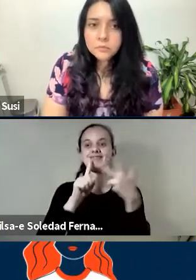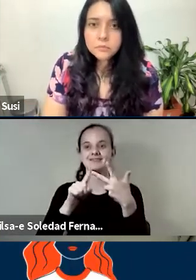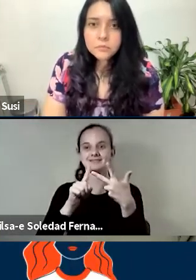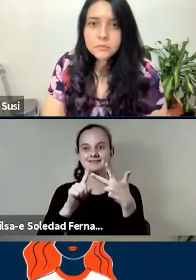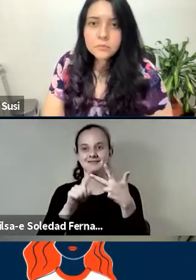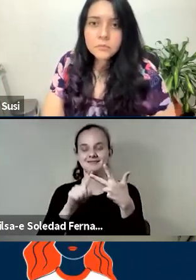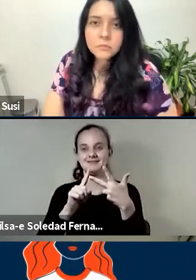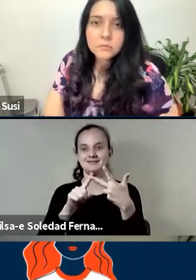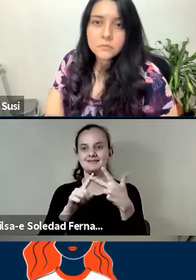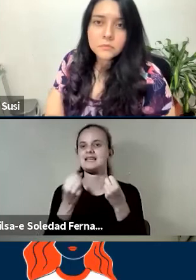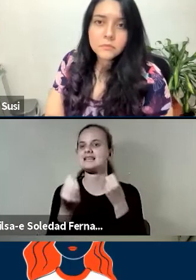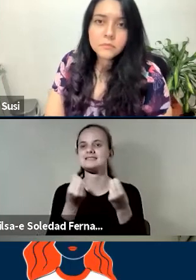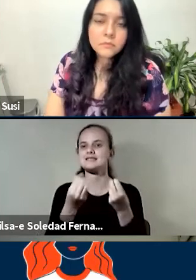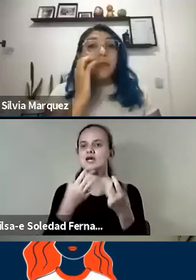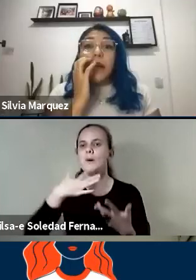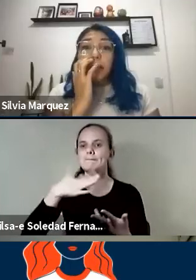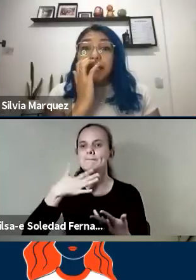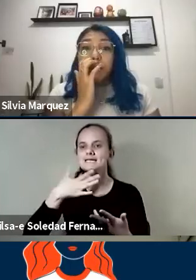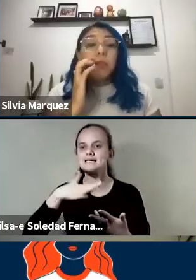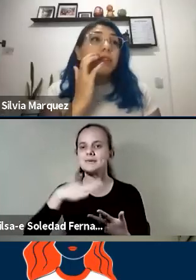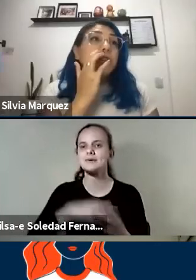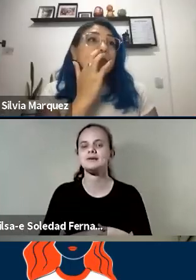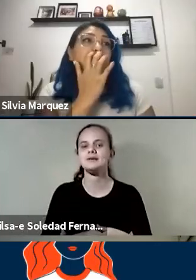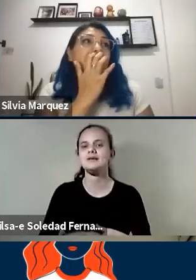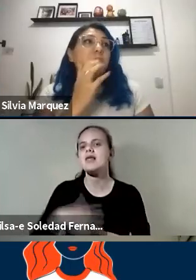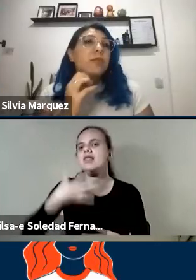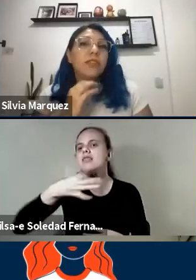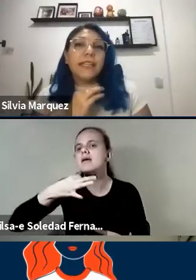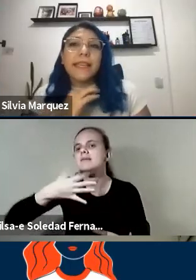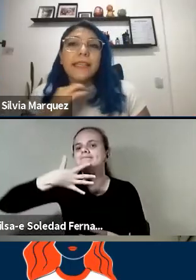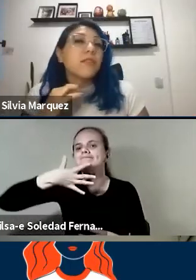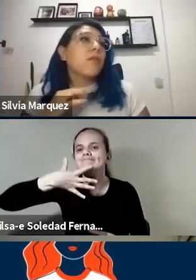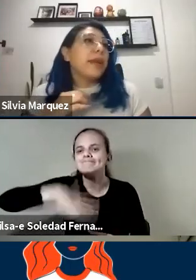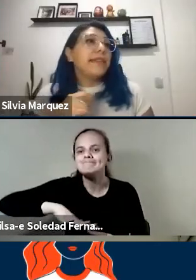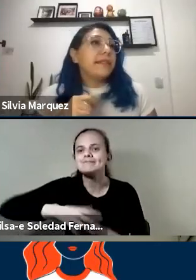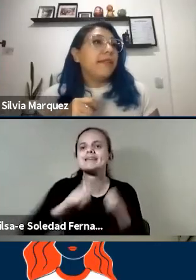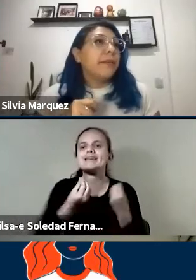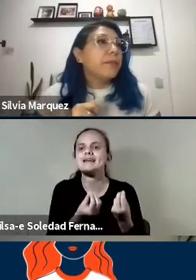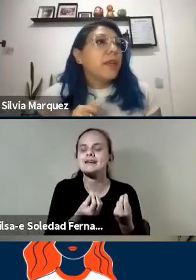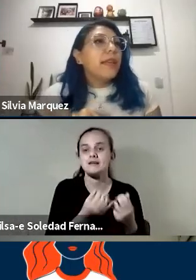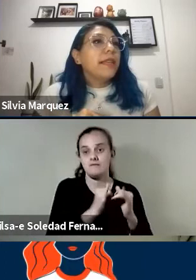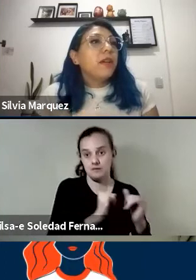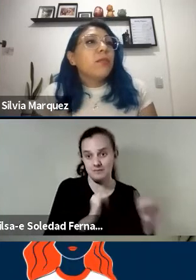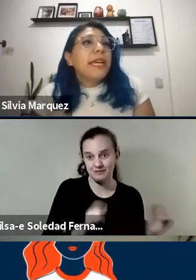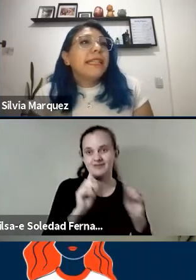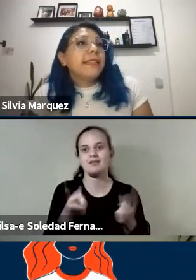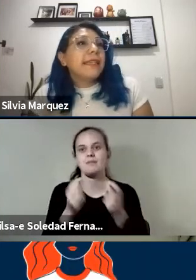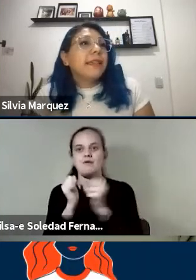Bien, excelente. Pasemos al principio número 3. El principio número 3 es comprensible.